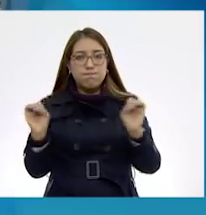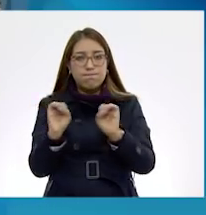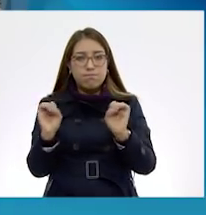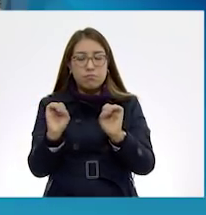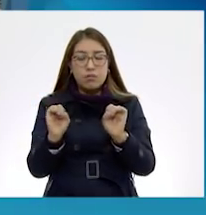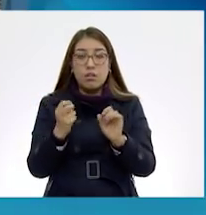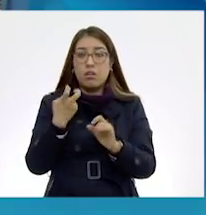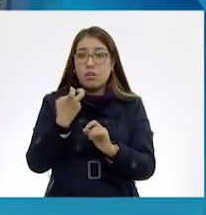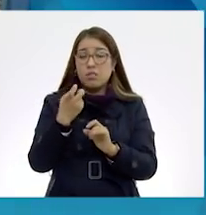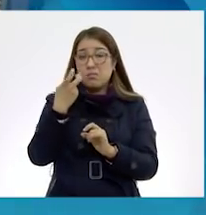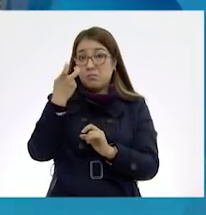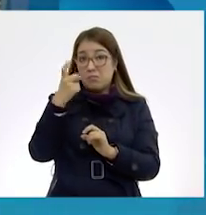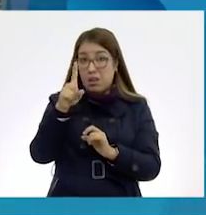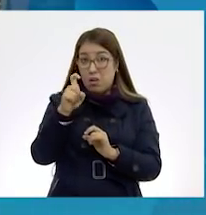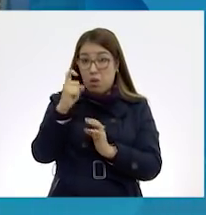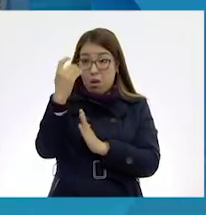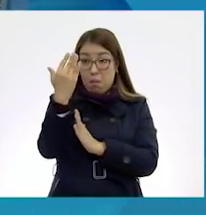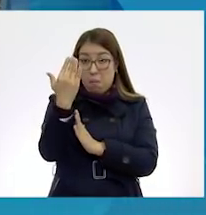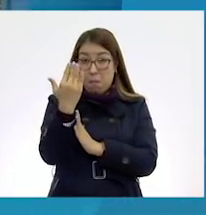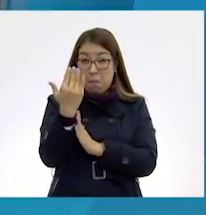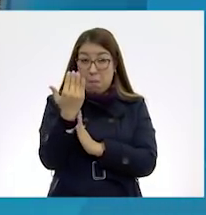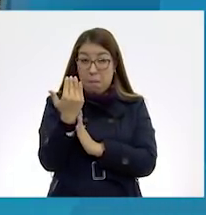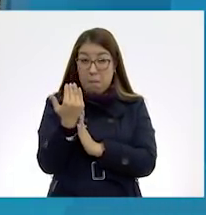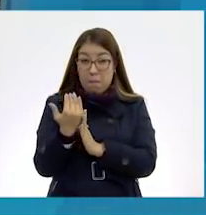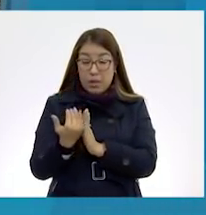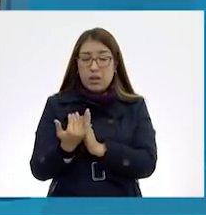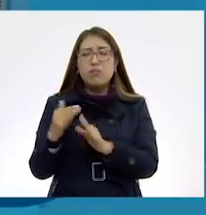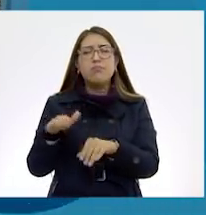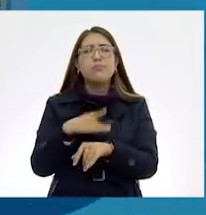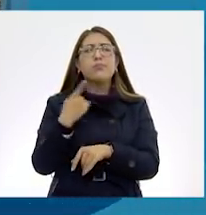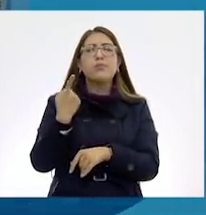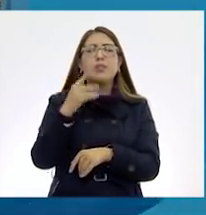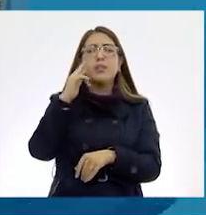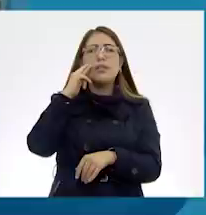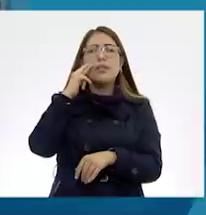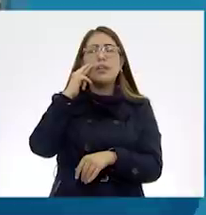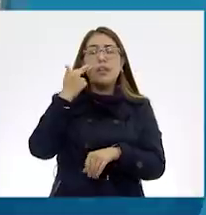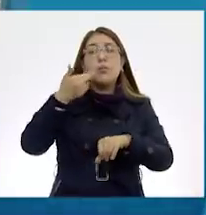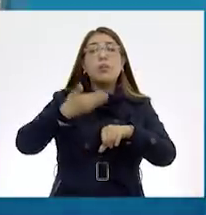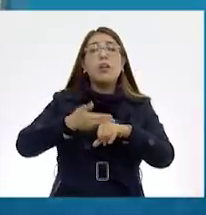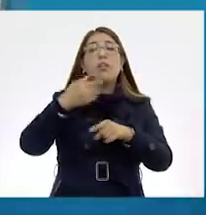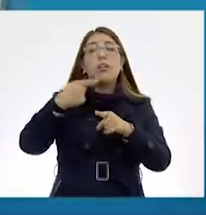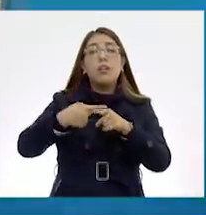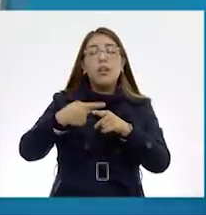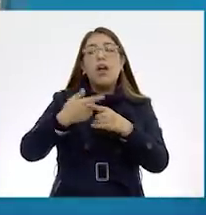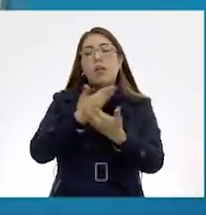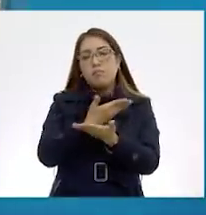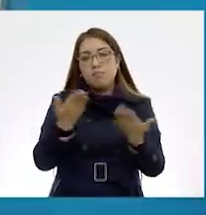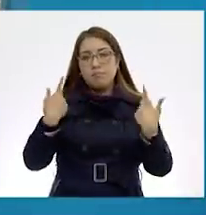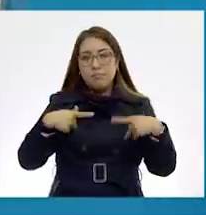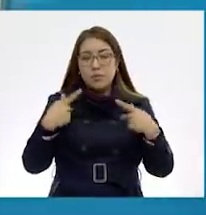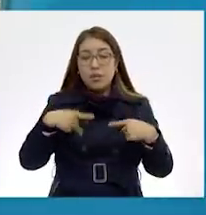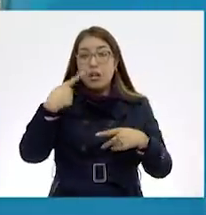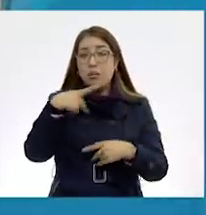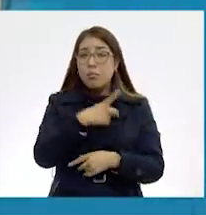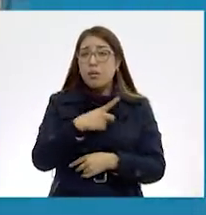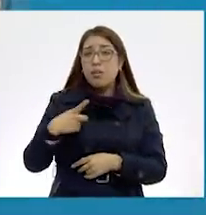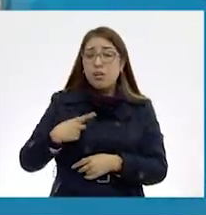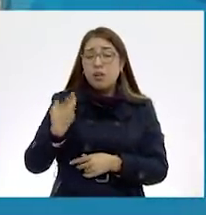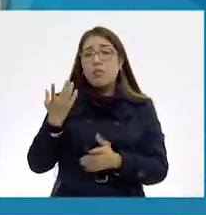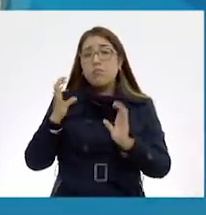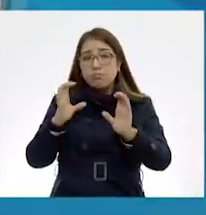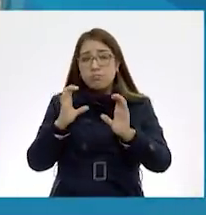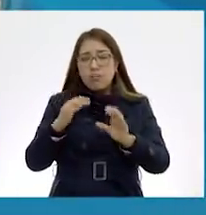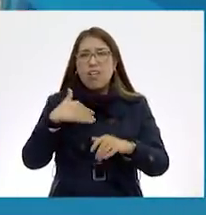real reducida o menor por culpa de la contaminación de las aguas. Un uso ineficiente del agua